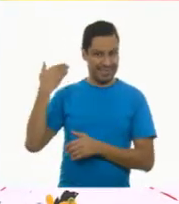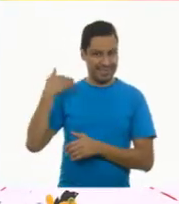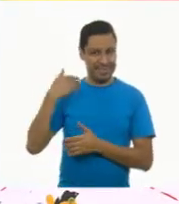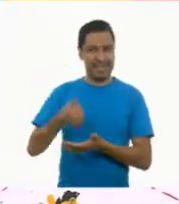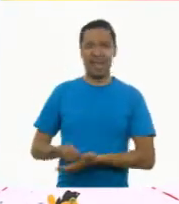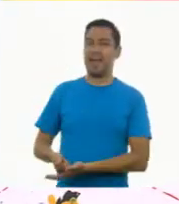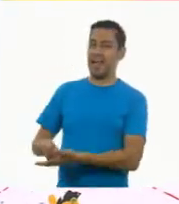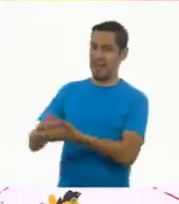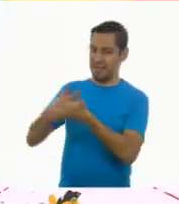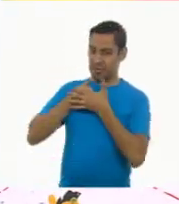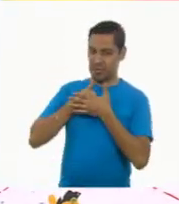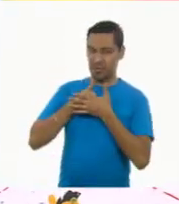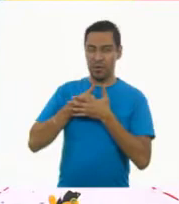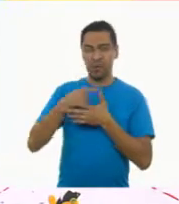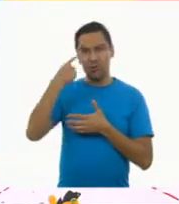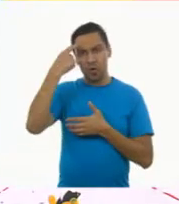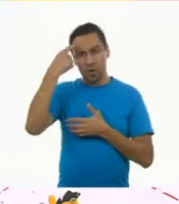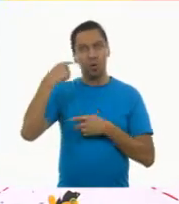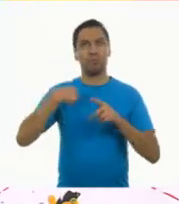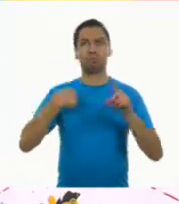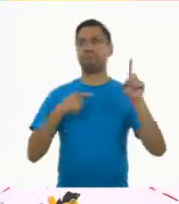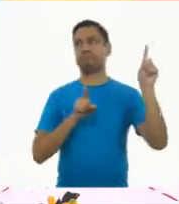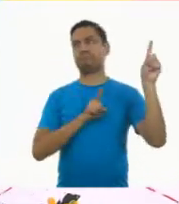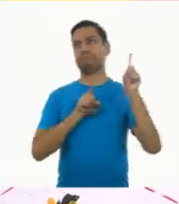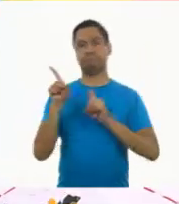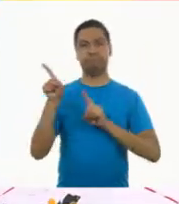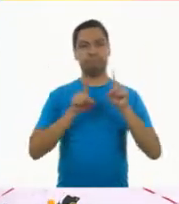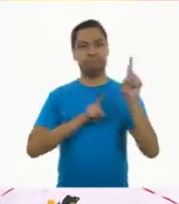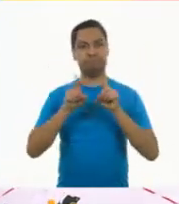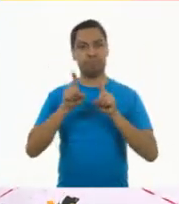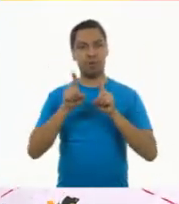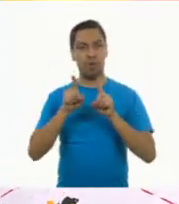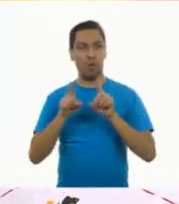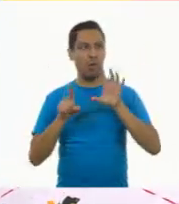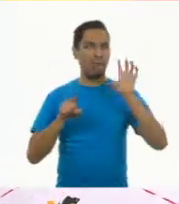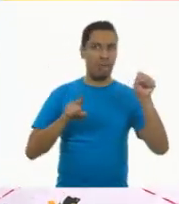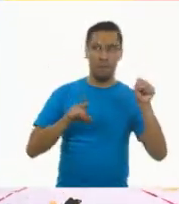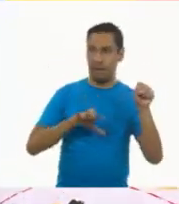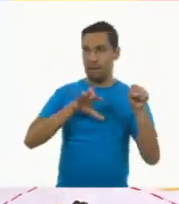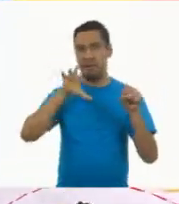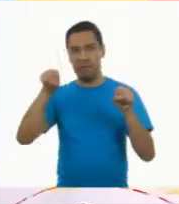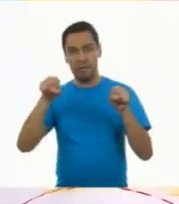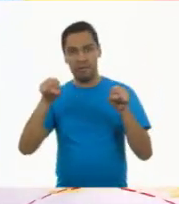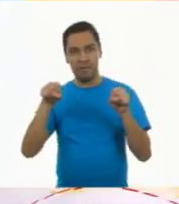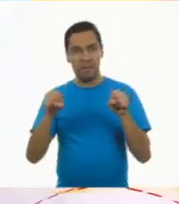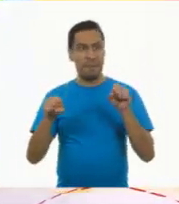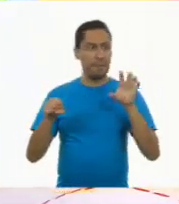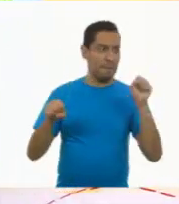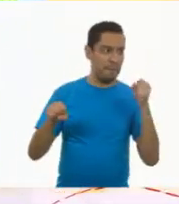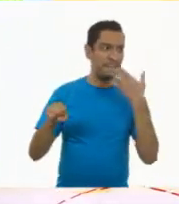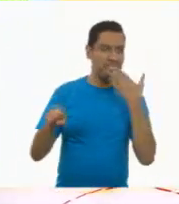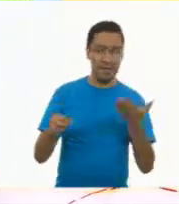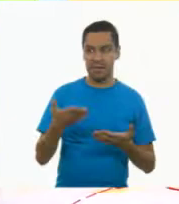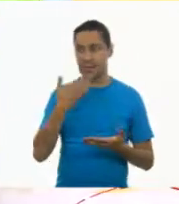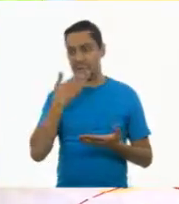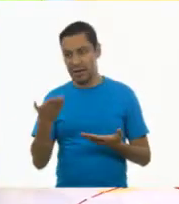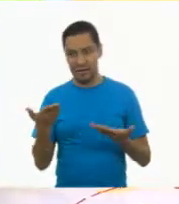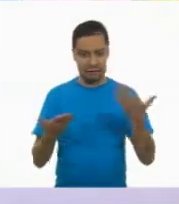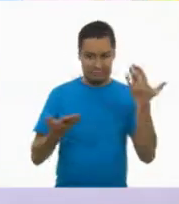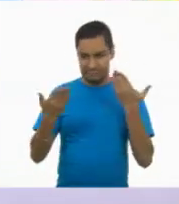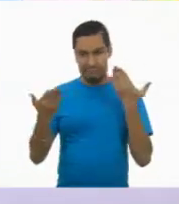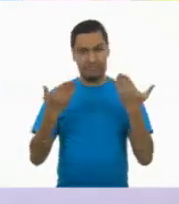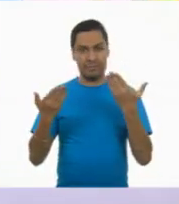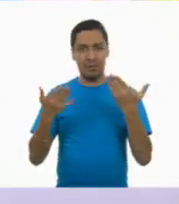ayudó mucho a despejar las dudas que teníamos sobre qué elecciones podemos tomar y cuáles no podemos tomar. Pues